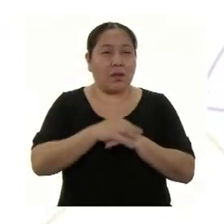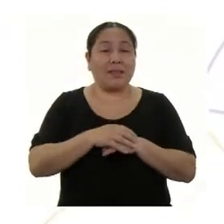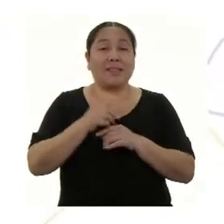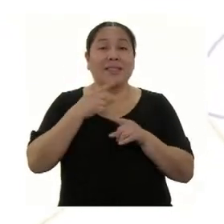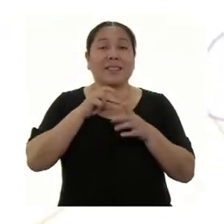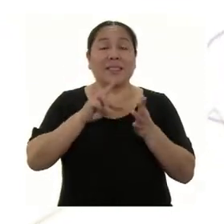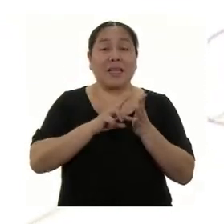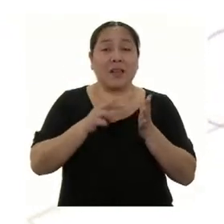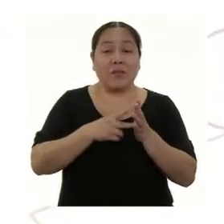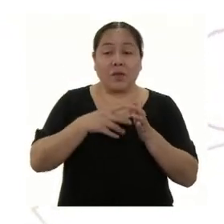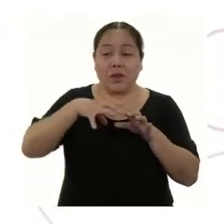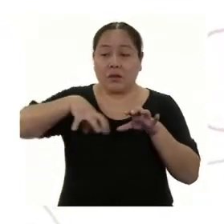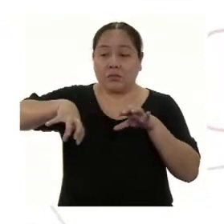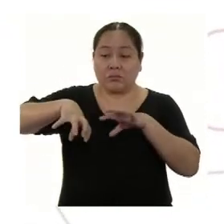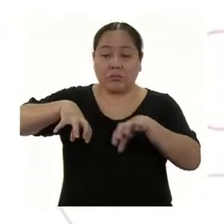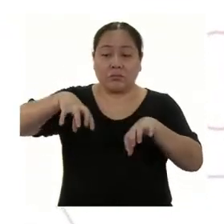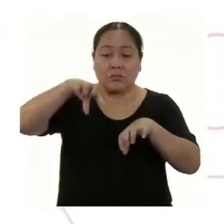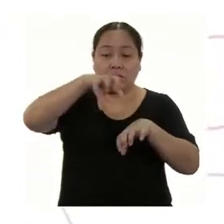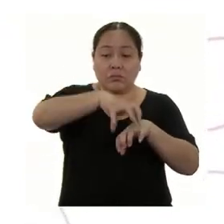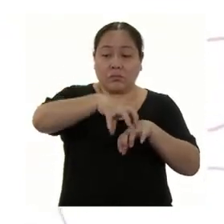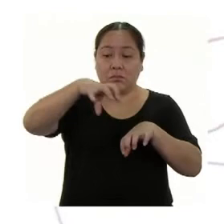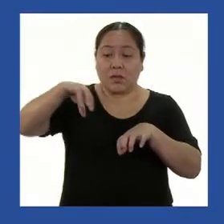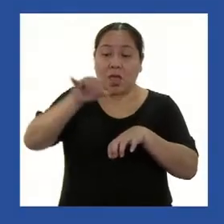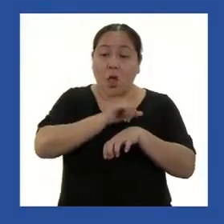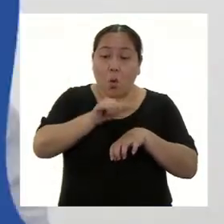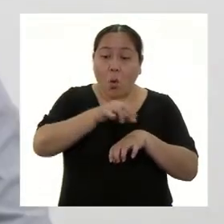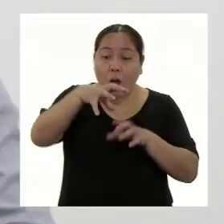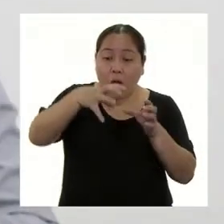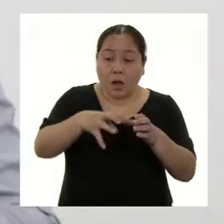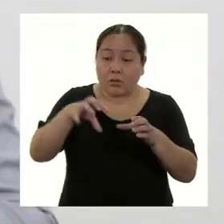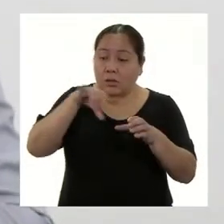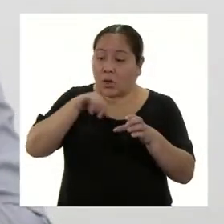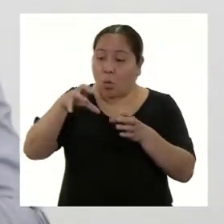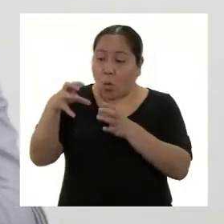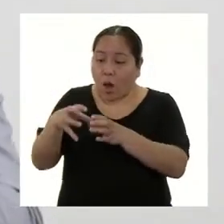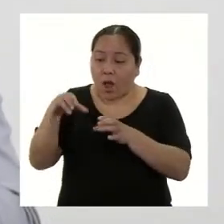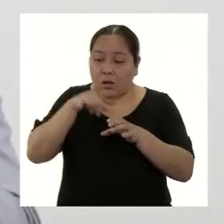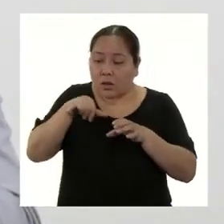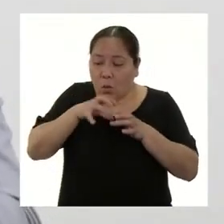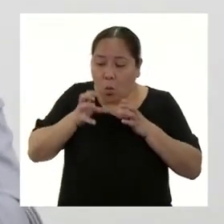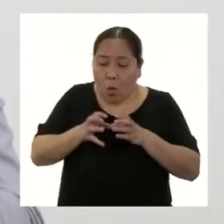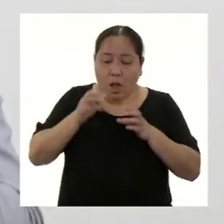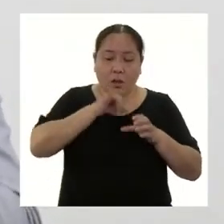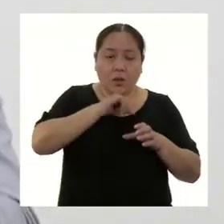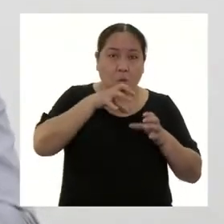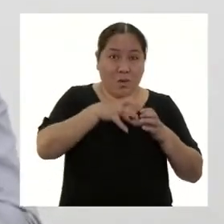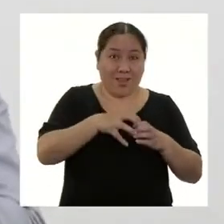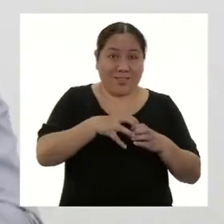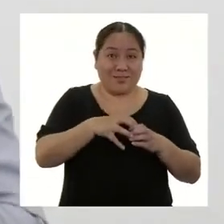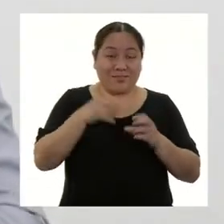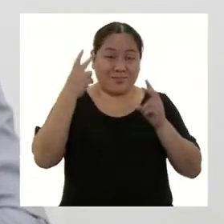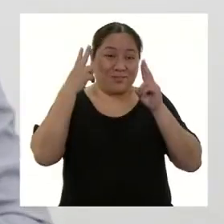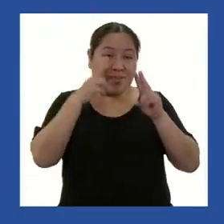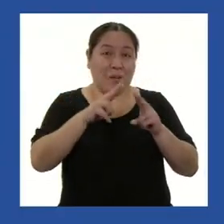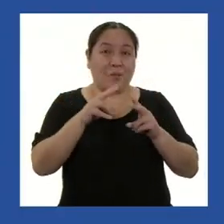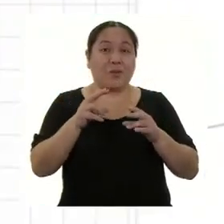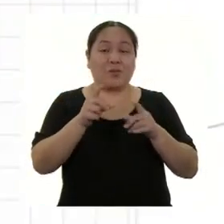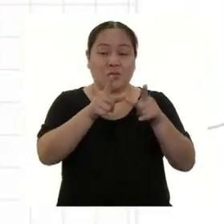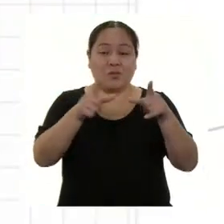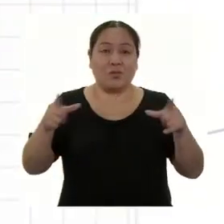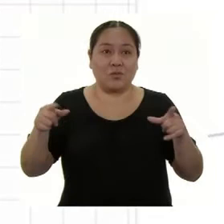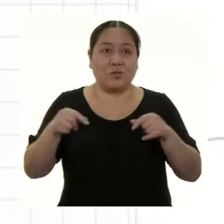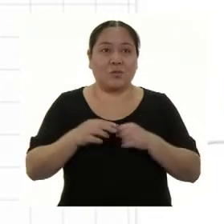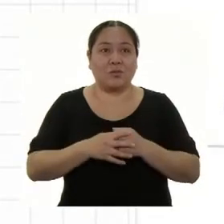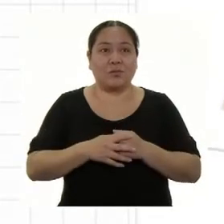en superficies iguales para cada uno de los vegetales. Sabiendo esto, podemos regresar a la imagen donde está el terreno.